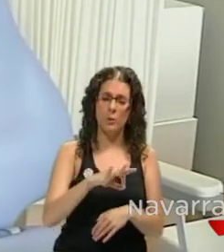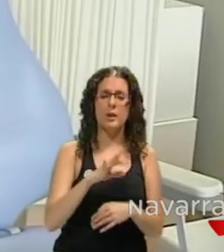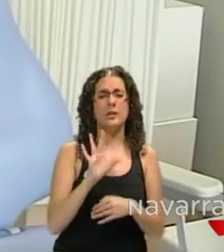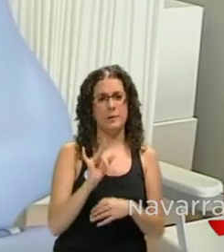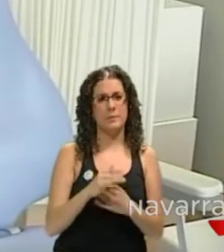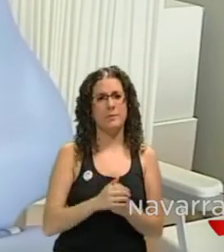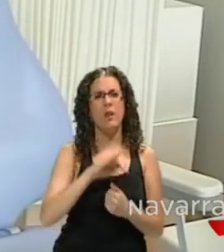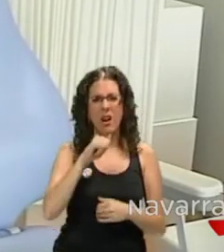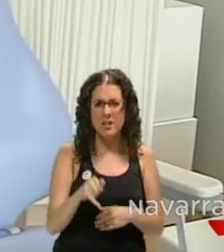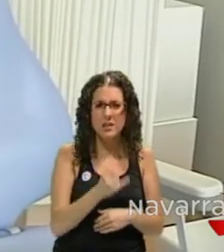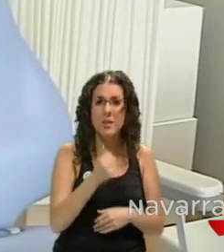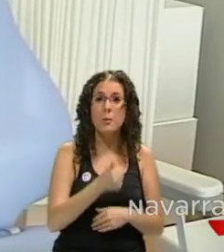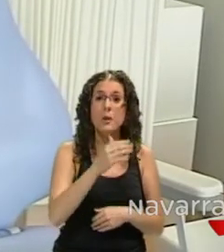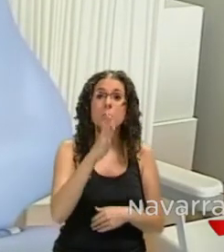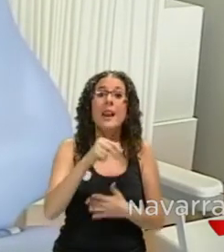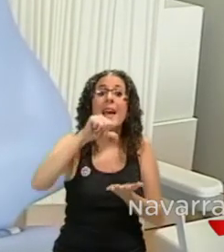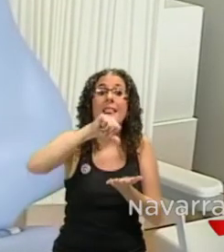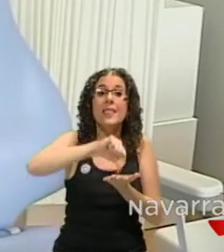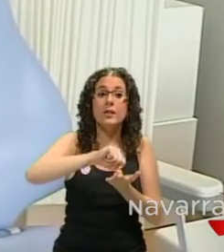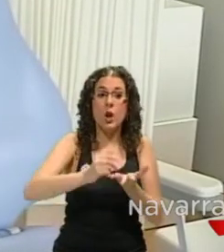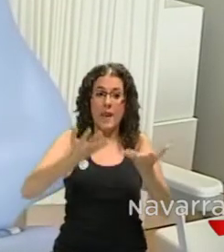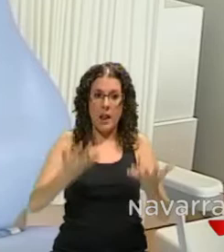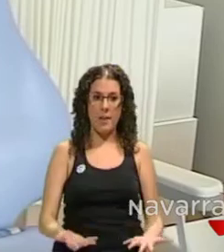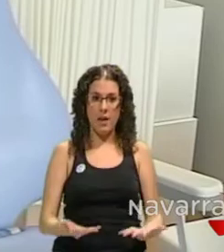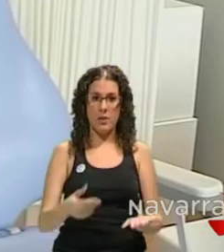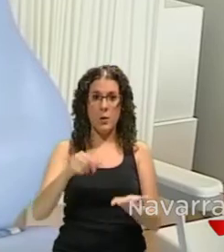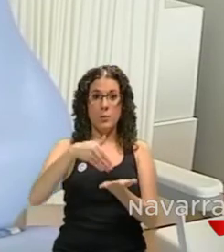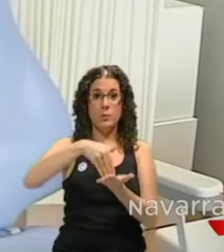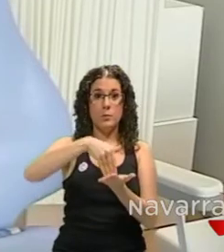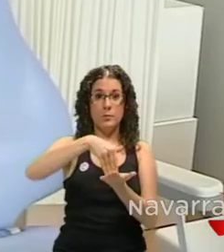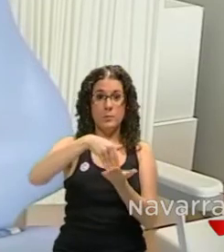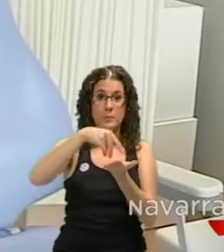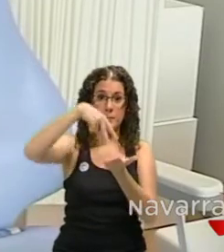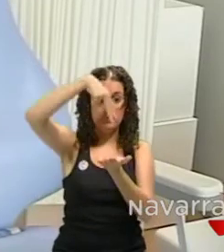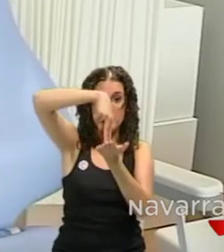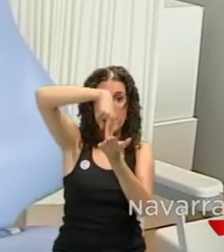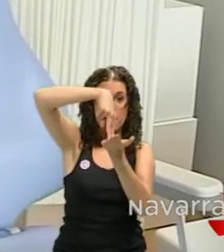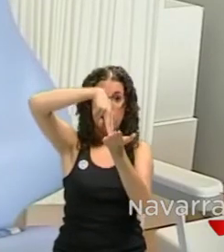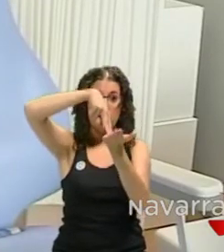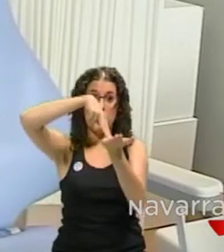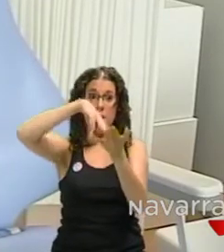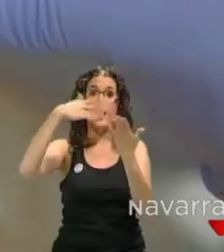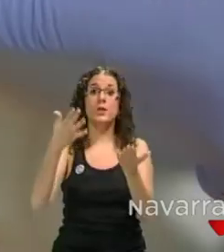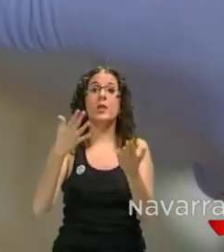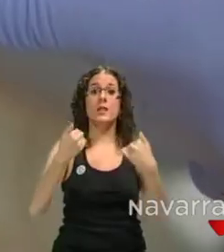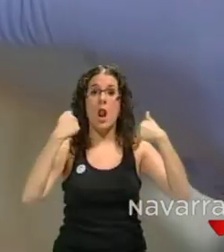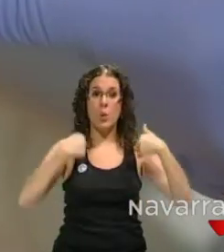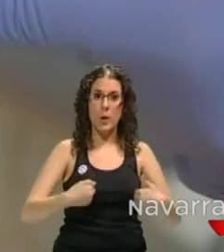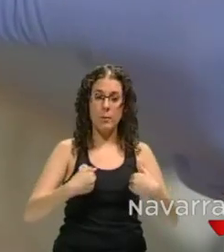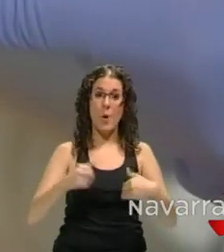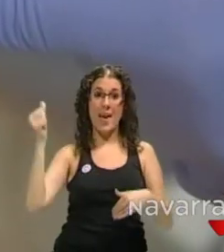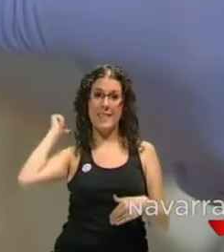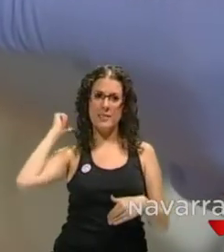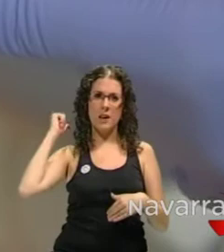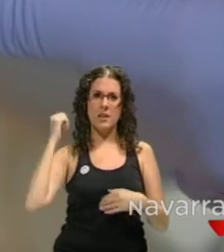fatiga, porque el centro de gravedad se nos desplaza hacia atrás, entonces tenemos una sobrecarga en la parte posterior de la musculatura. Al estar